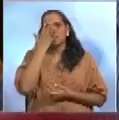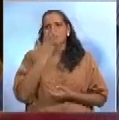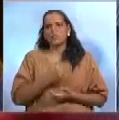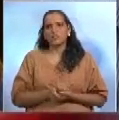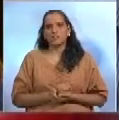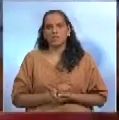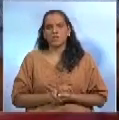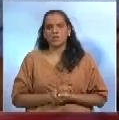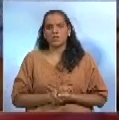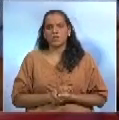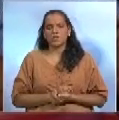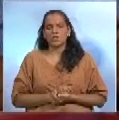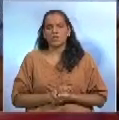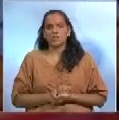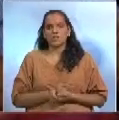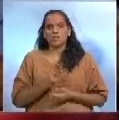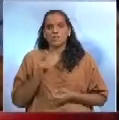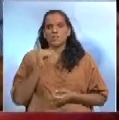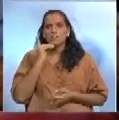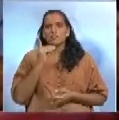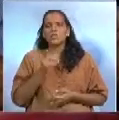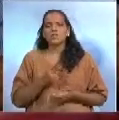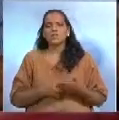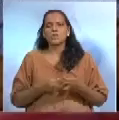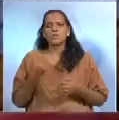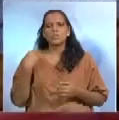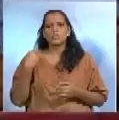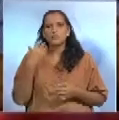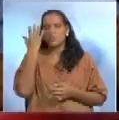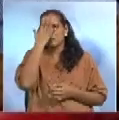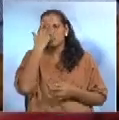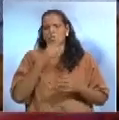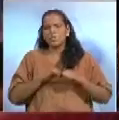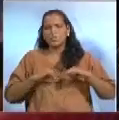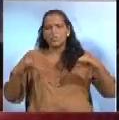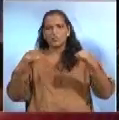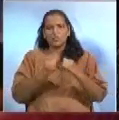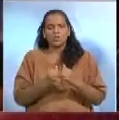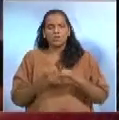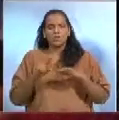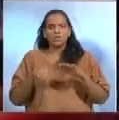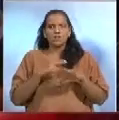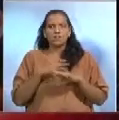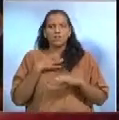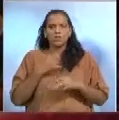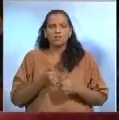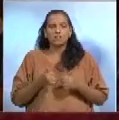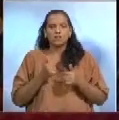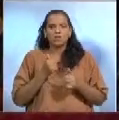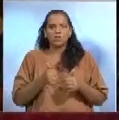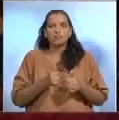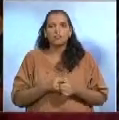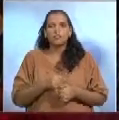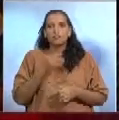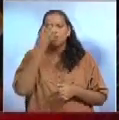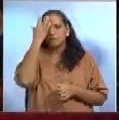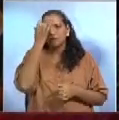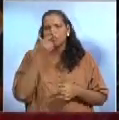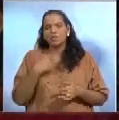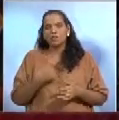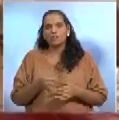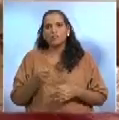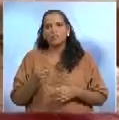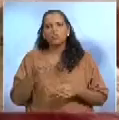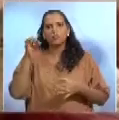Esmeraldas. Baca indicó que tener esmeraldeños en la Asamblea Nacional es una ventaja, por lo que está seguro de que